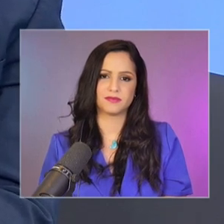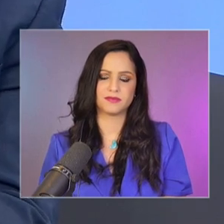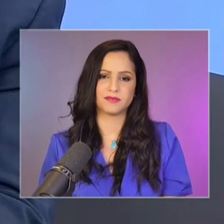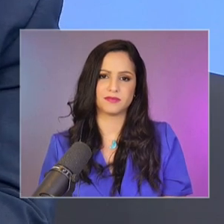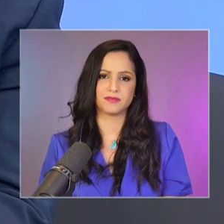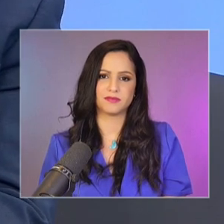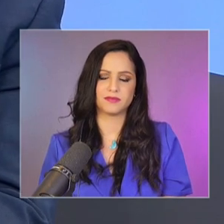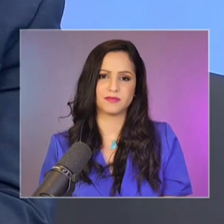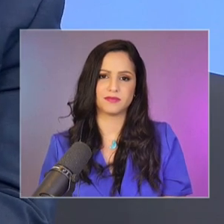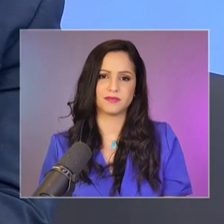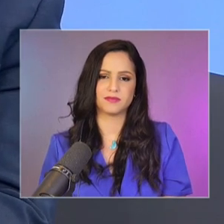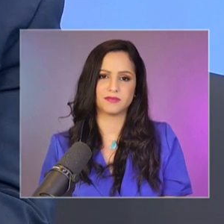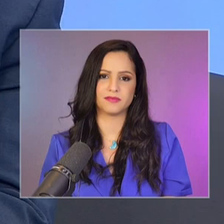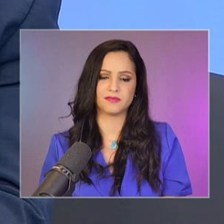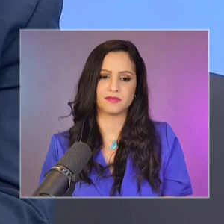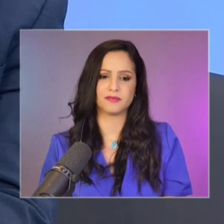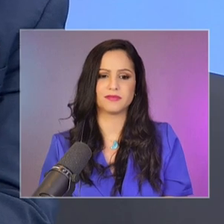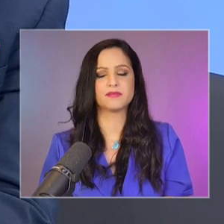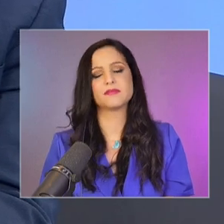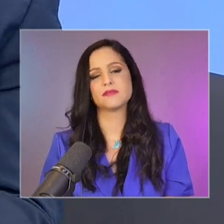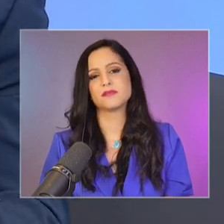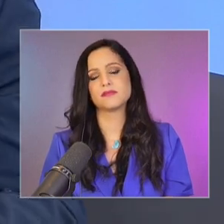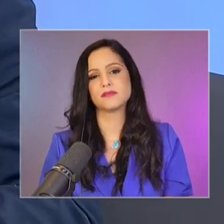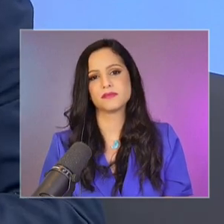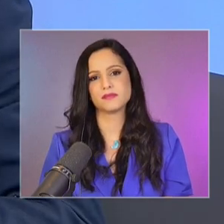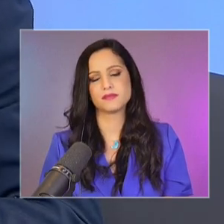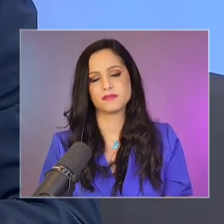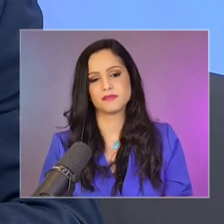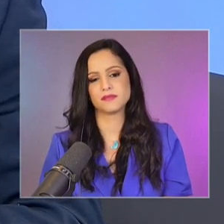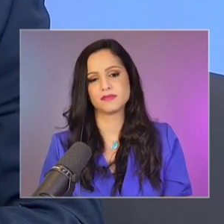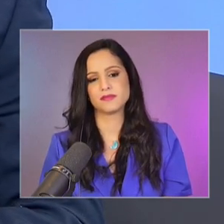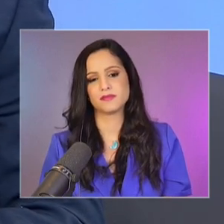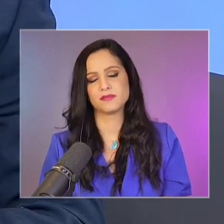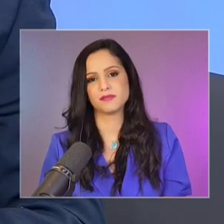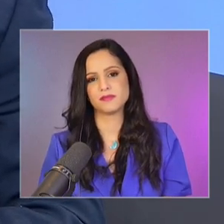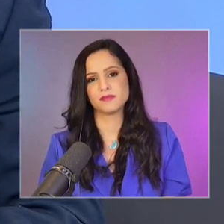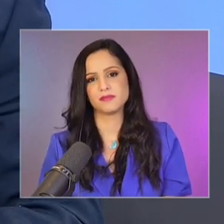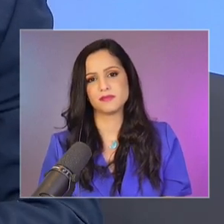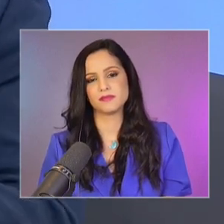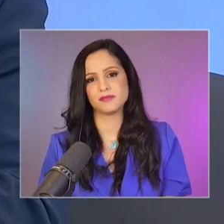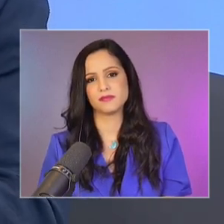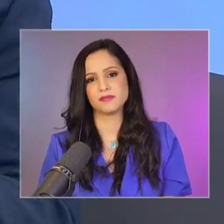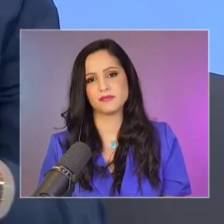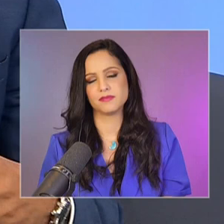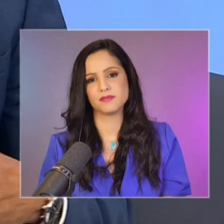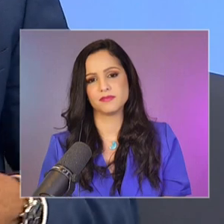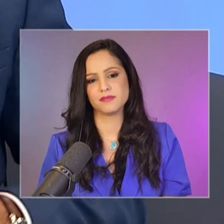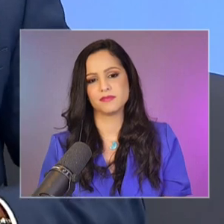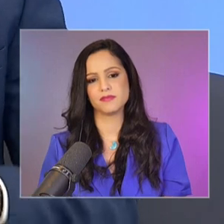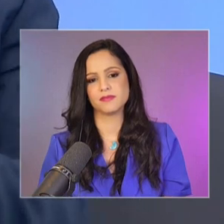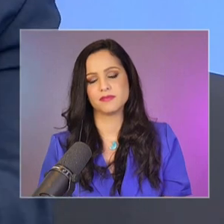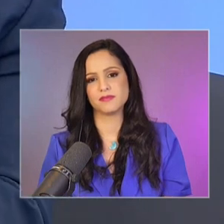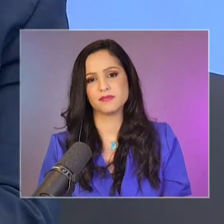Fíjate que iba a San Juan y no se desmontaba donde el gobernador o donde el síndico no